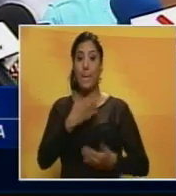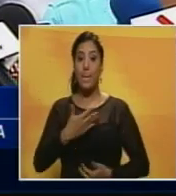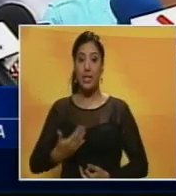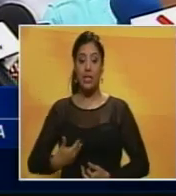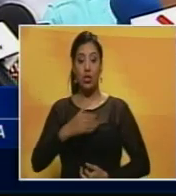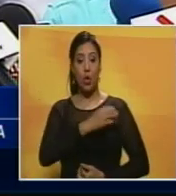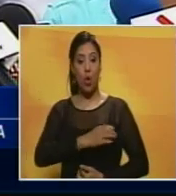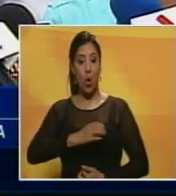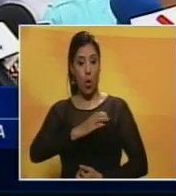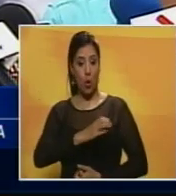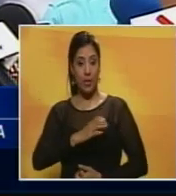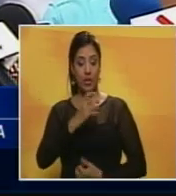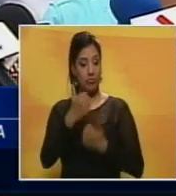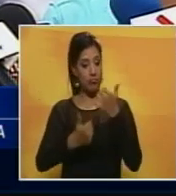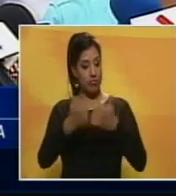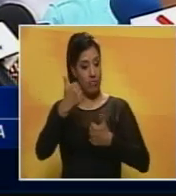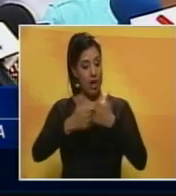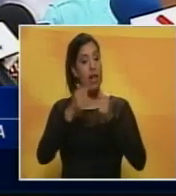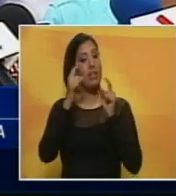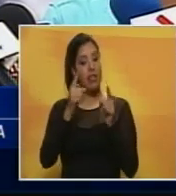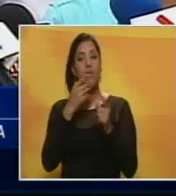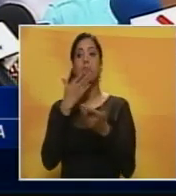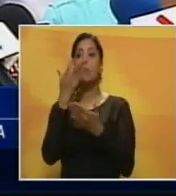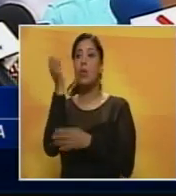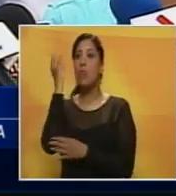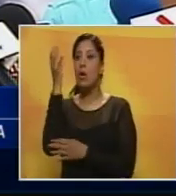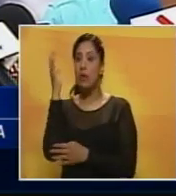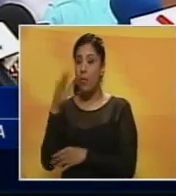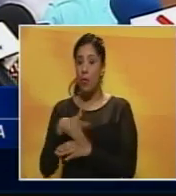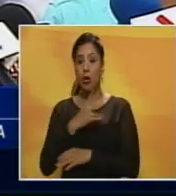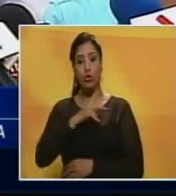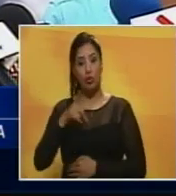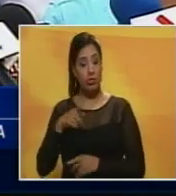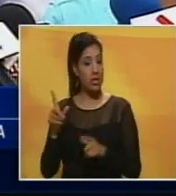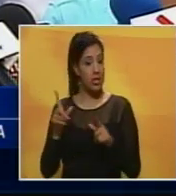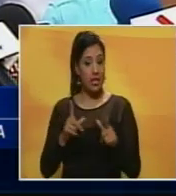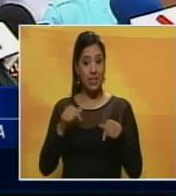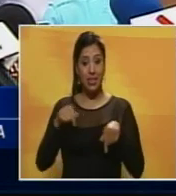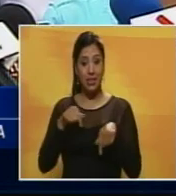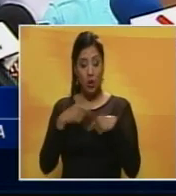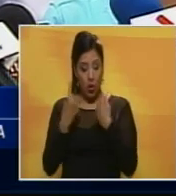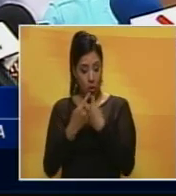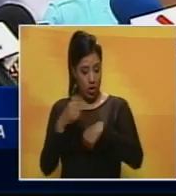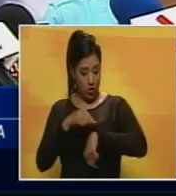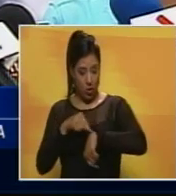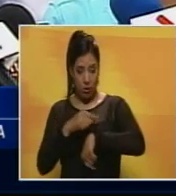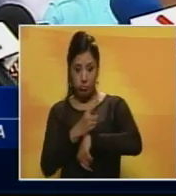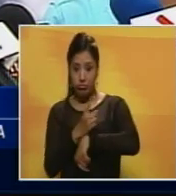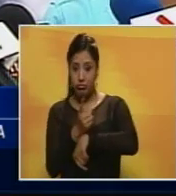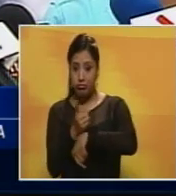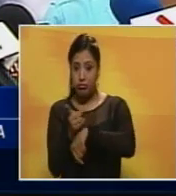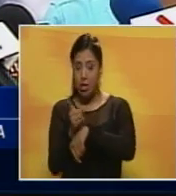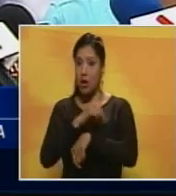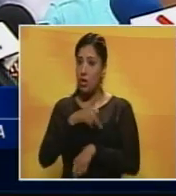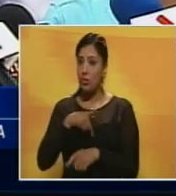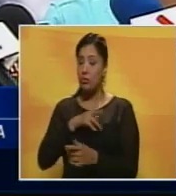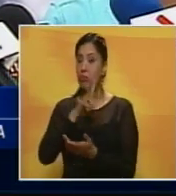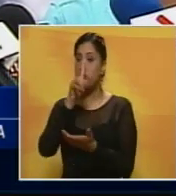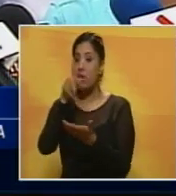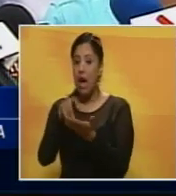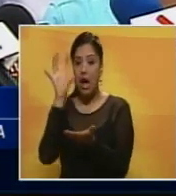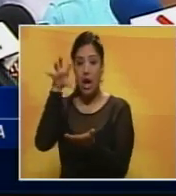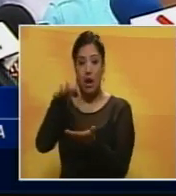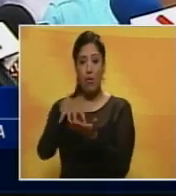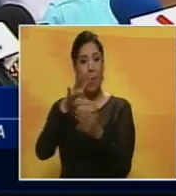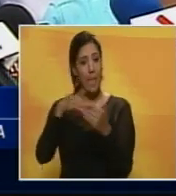presidente de la comisión de primaria haga su pronunciamiento, porque nosotros ya en estas horas que transcurren en el día nos trasladamos a